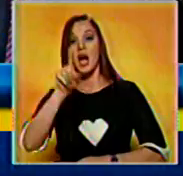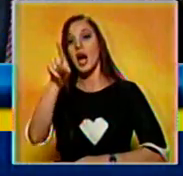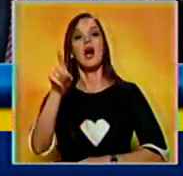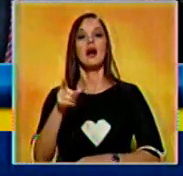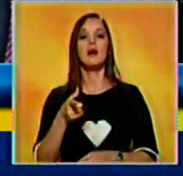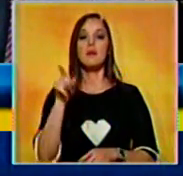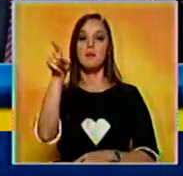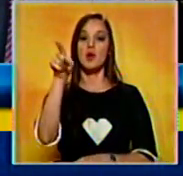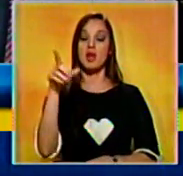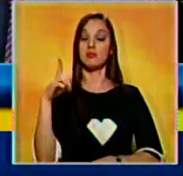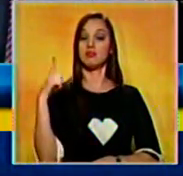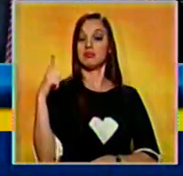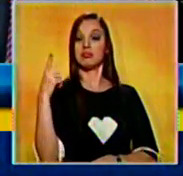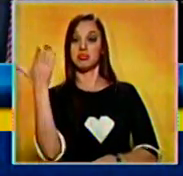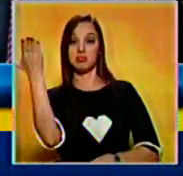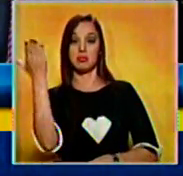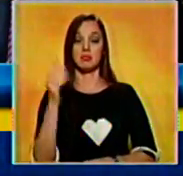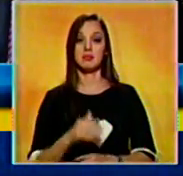lobby.